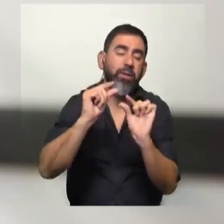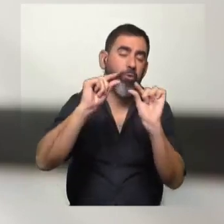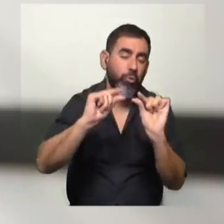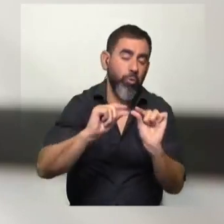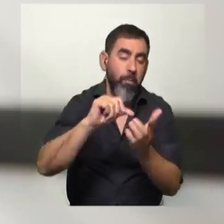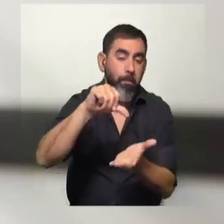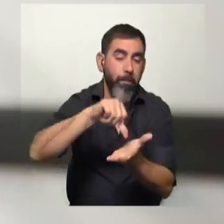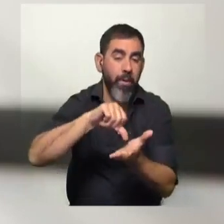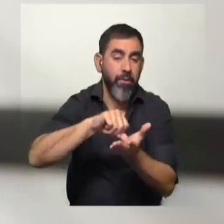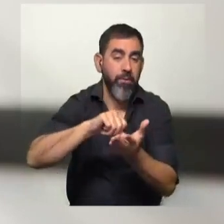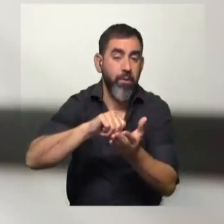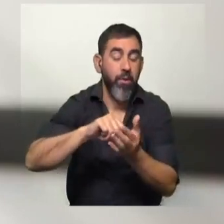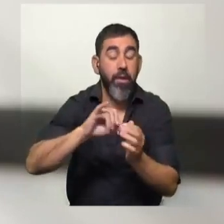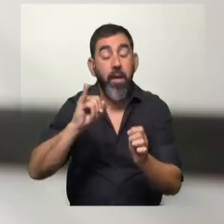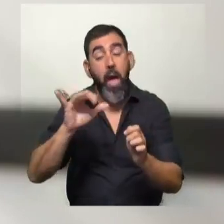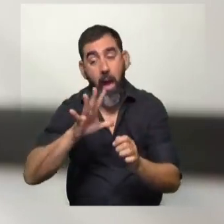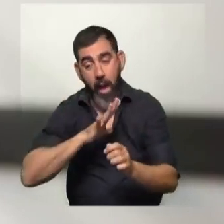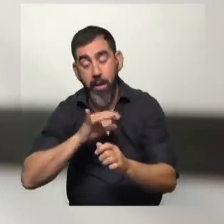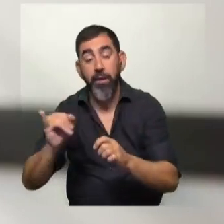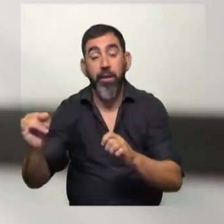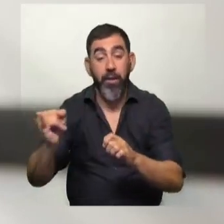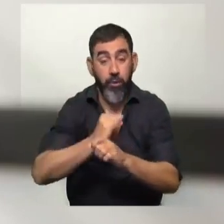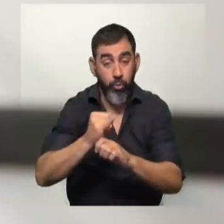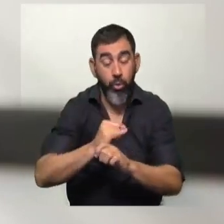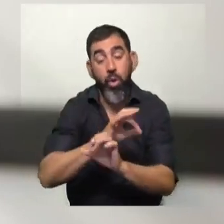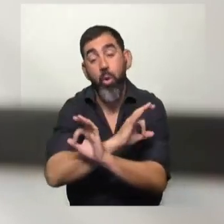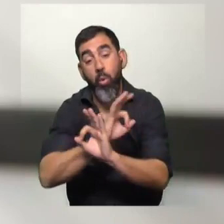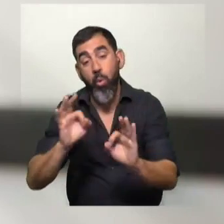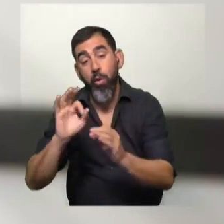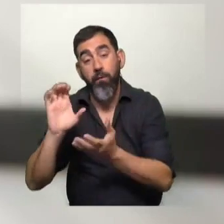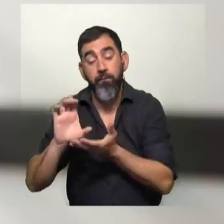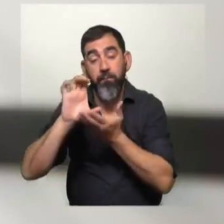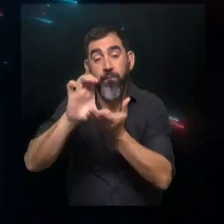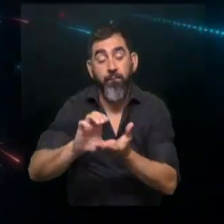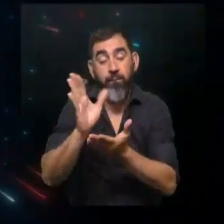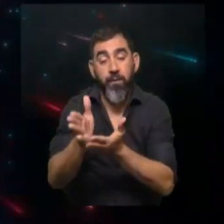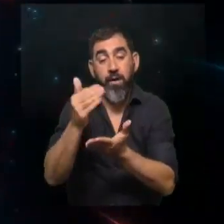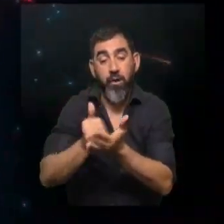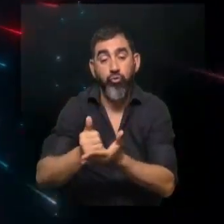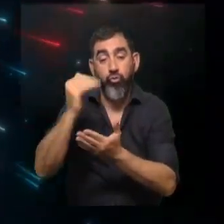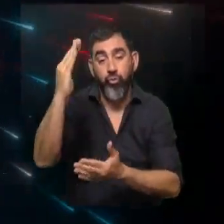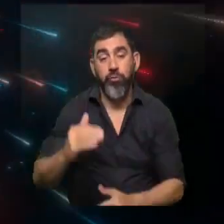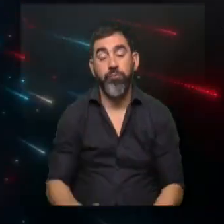han radicado o instituciones o inversiones extranjeras.